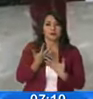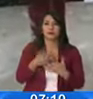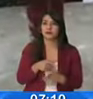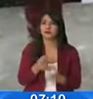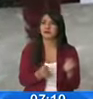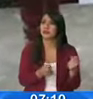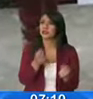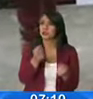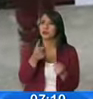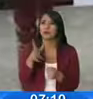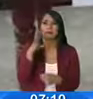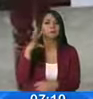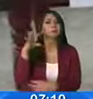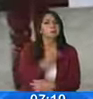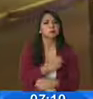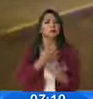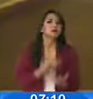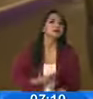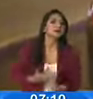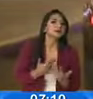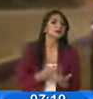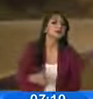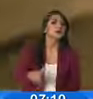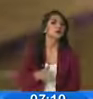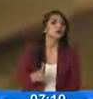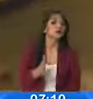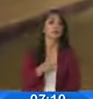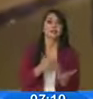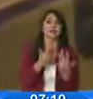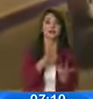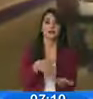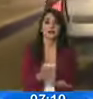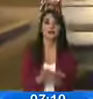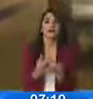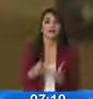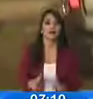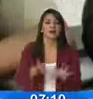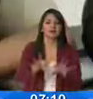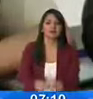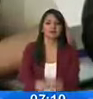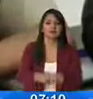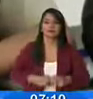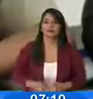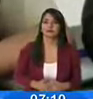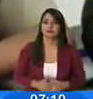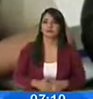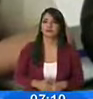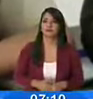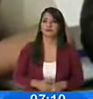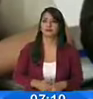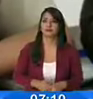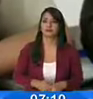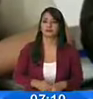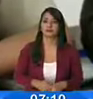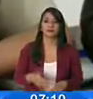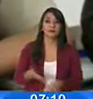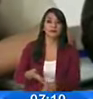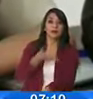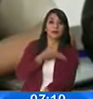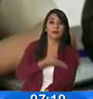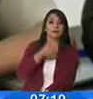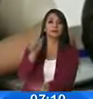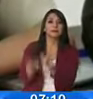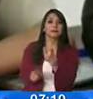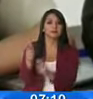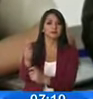vehículo. Así esperaron pacientemente a que llegue al punto donde armaron el retén policial. En donde por información